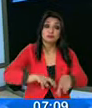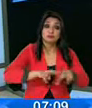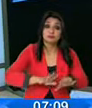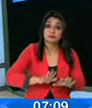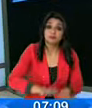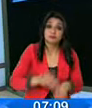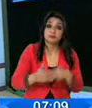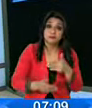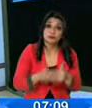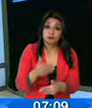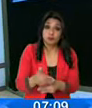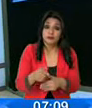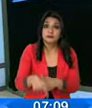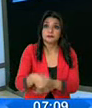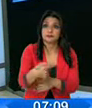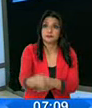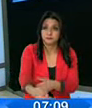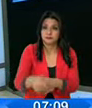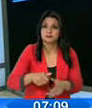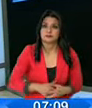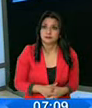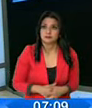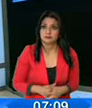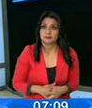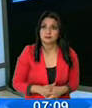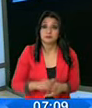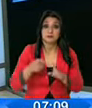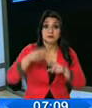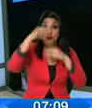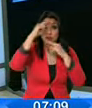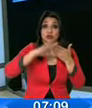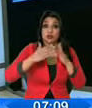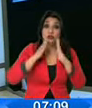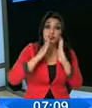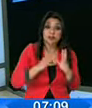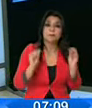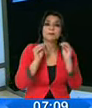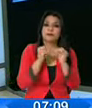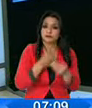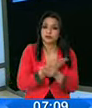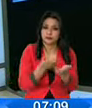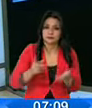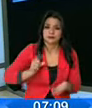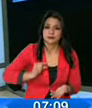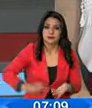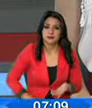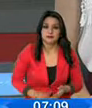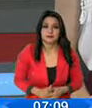el tiempo, en la segunda emisión, de la primera emisión del primer noticiero de la comunidad, tendremos ampliación de estos detalles.